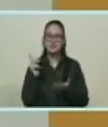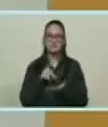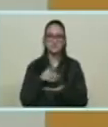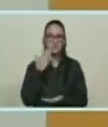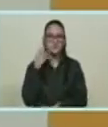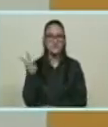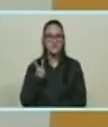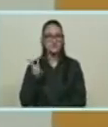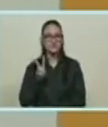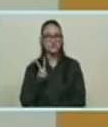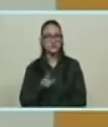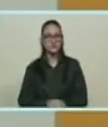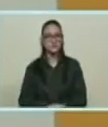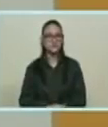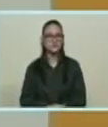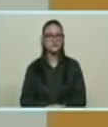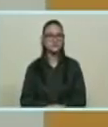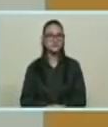Jesús venezolano, miren.